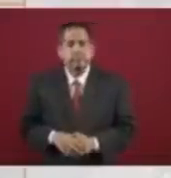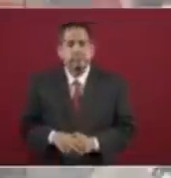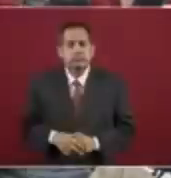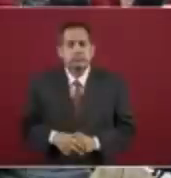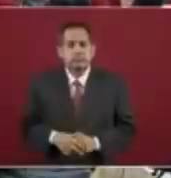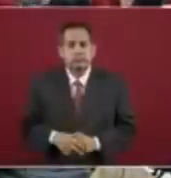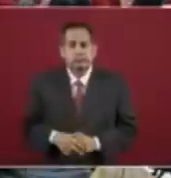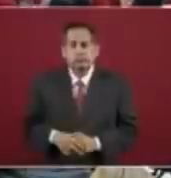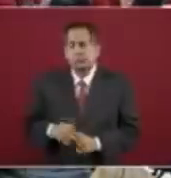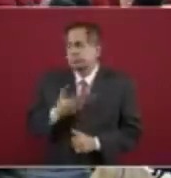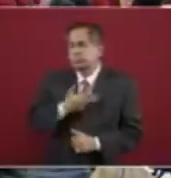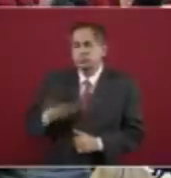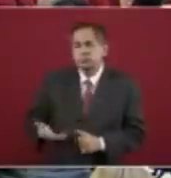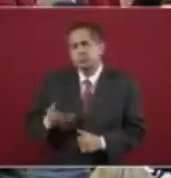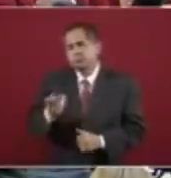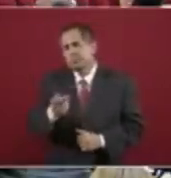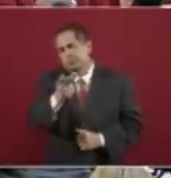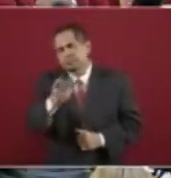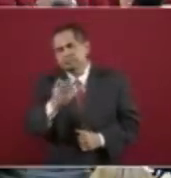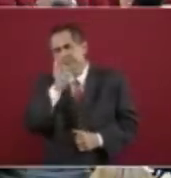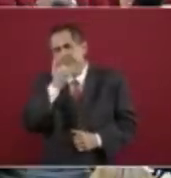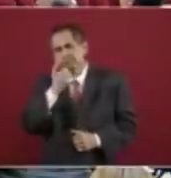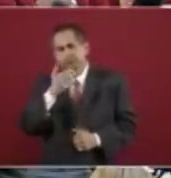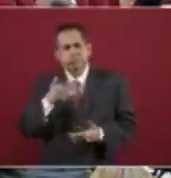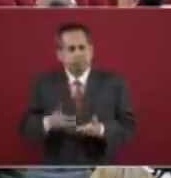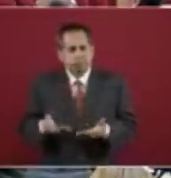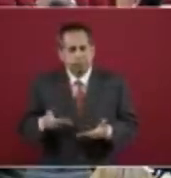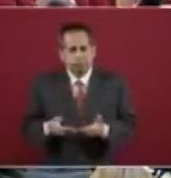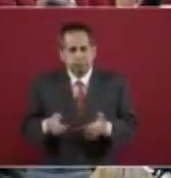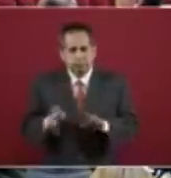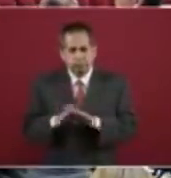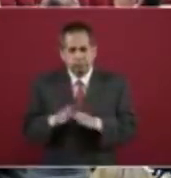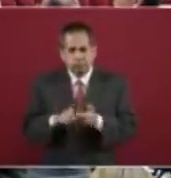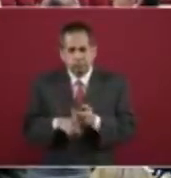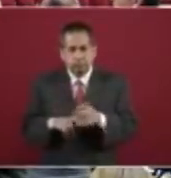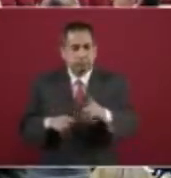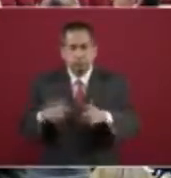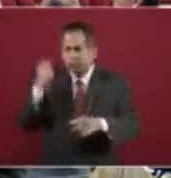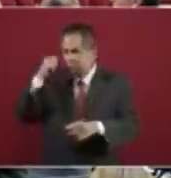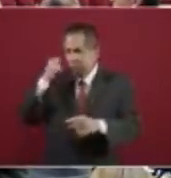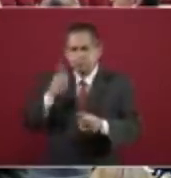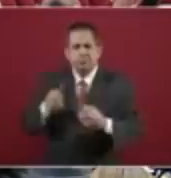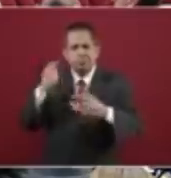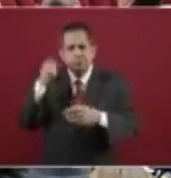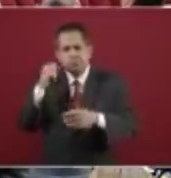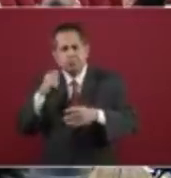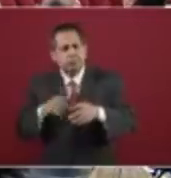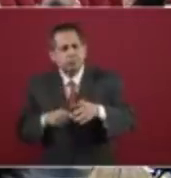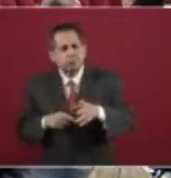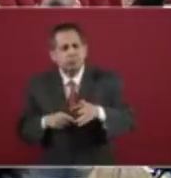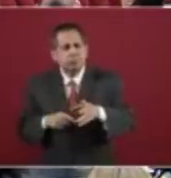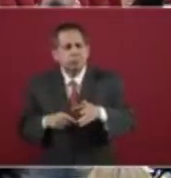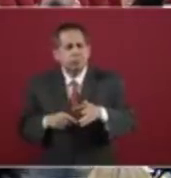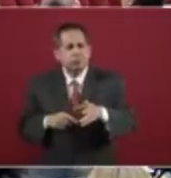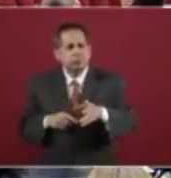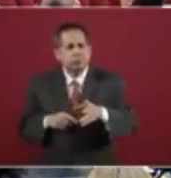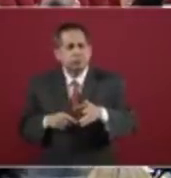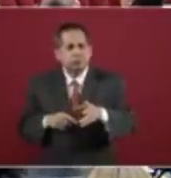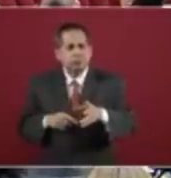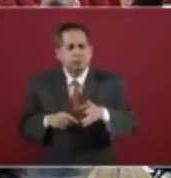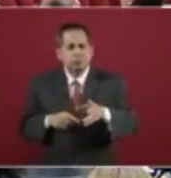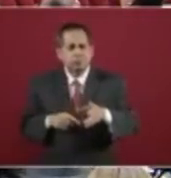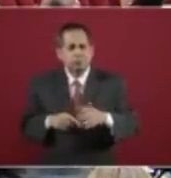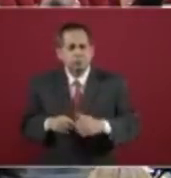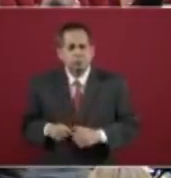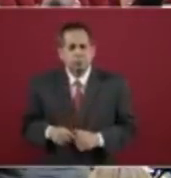Presidente, y aquí nos preguntamos si hay alguna forma, cierto, de que pueda… ¿A Tabasco cuántos tiene? Bueno, no hubo ayer. ¿Esa incidencia